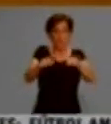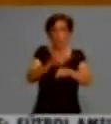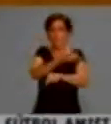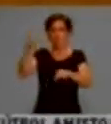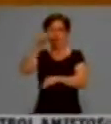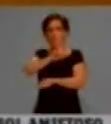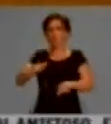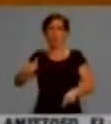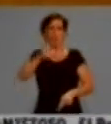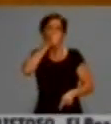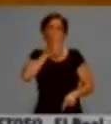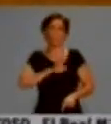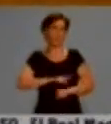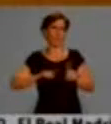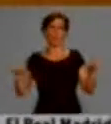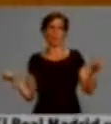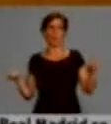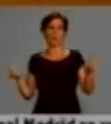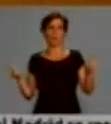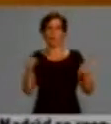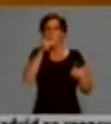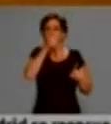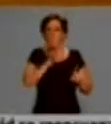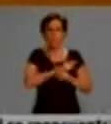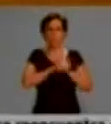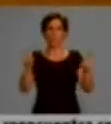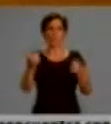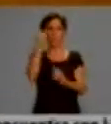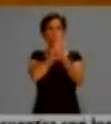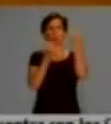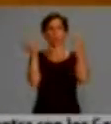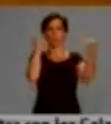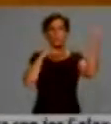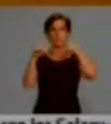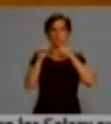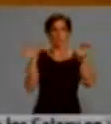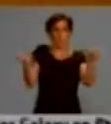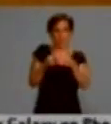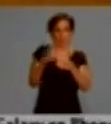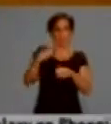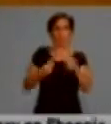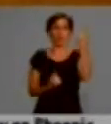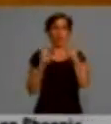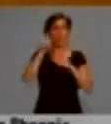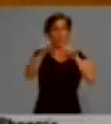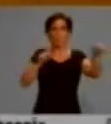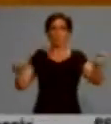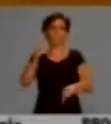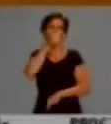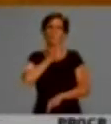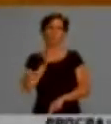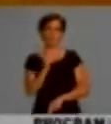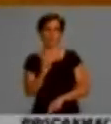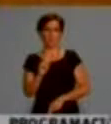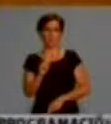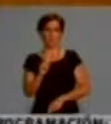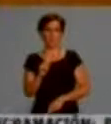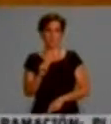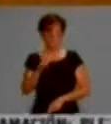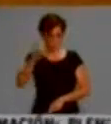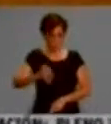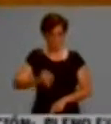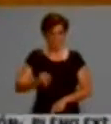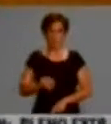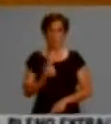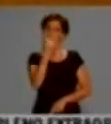soporta, de determinados comportamientos y determinados partidos políticos. No es casualidad que en 24 horas